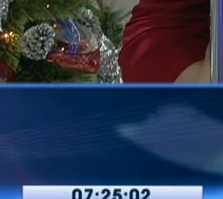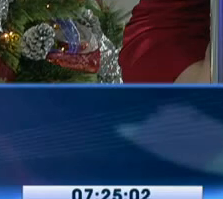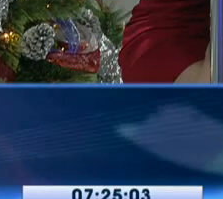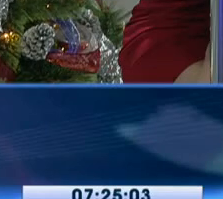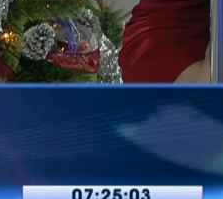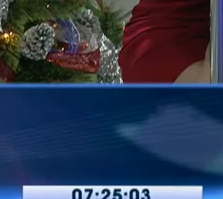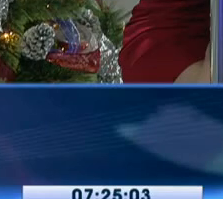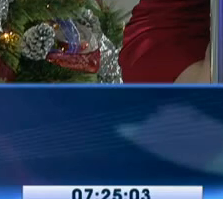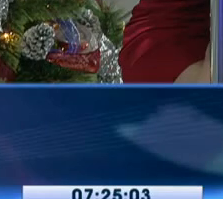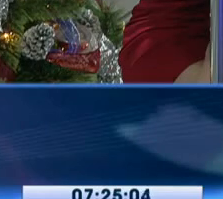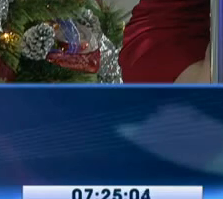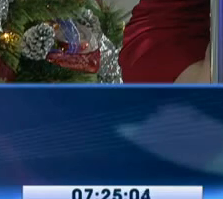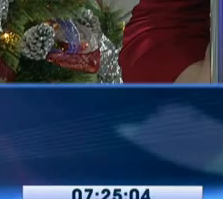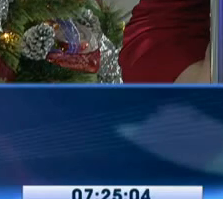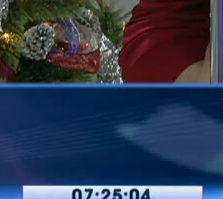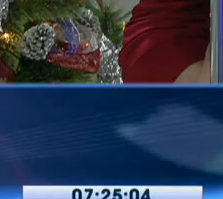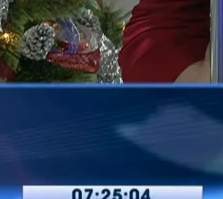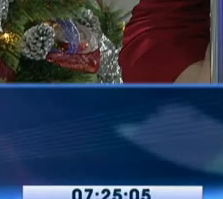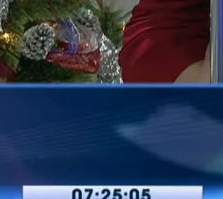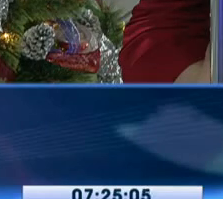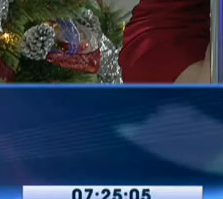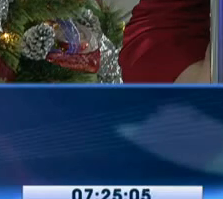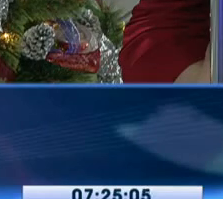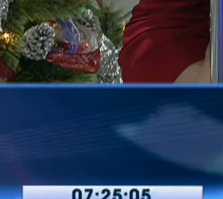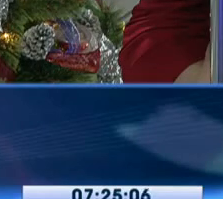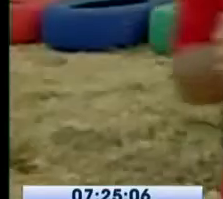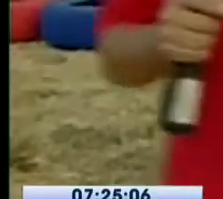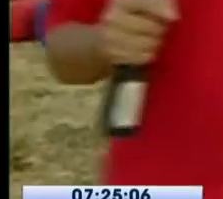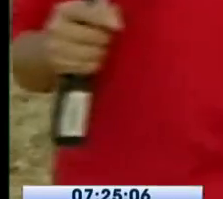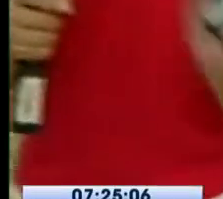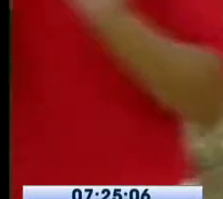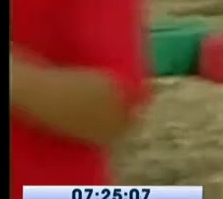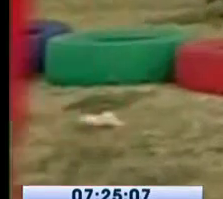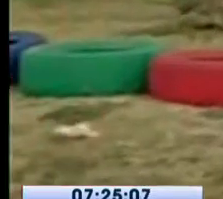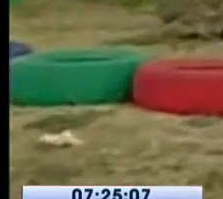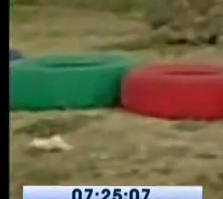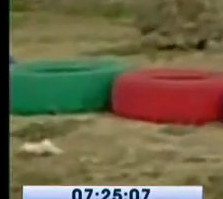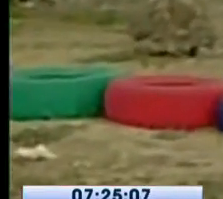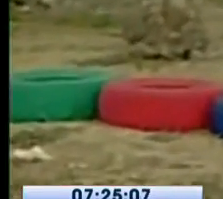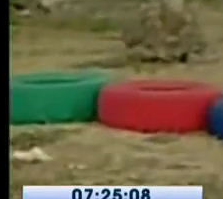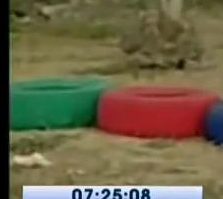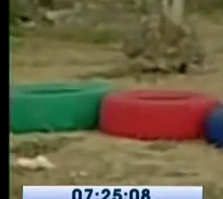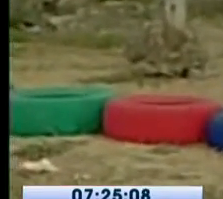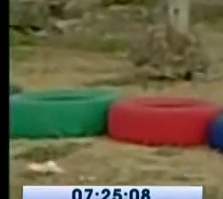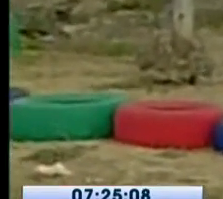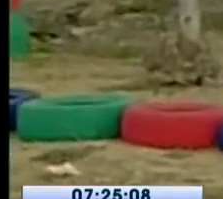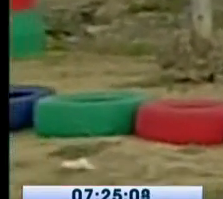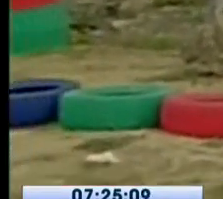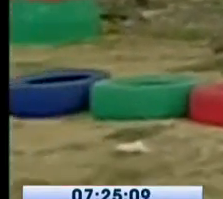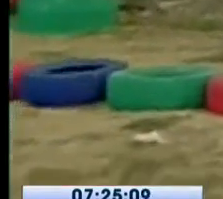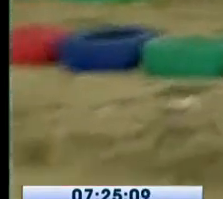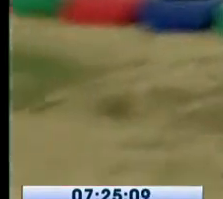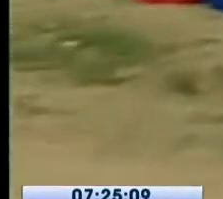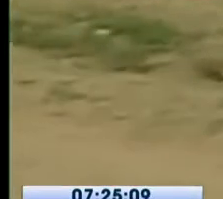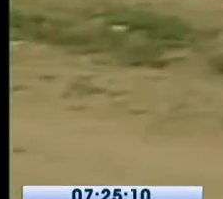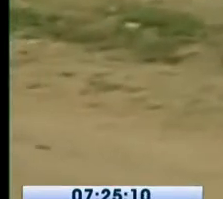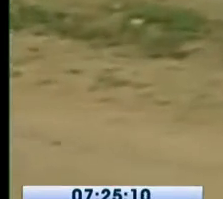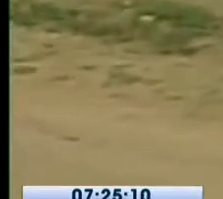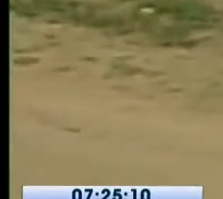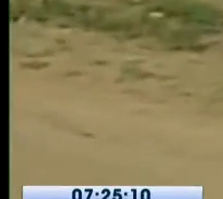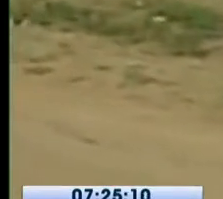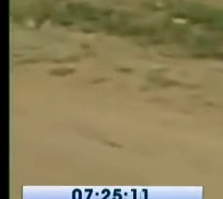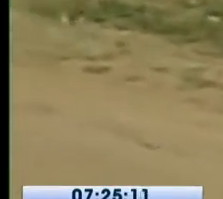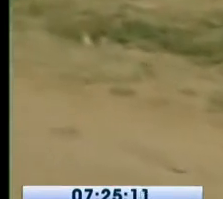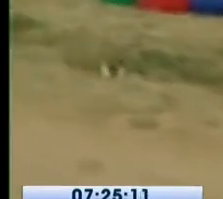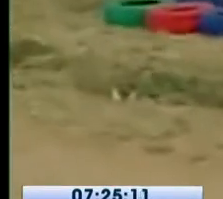dónde, los voy a dejar con esa expectativa. Lo que sí les voy a mostrar es los preparativos. Justamente voy a visitar la casa de